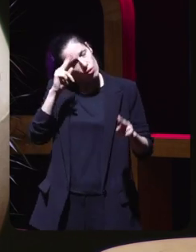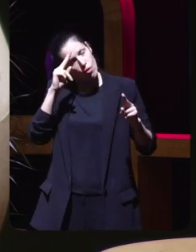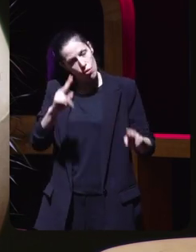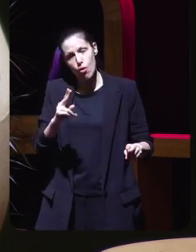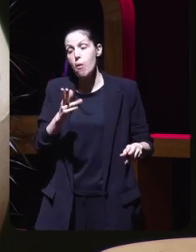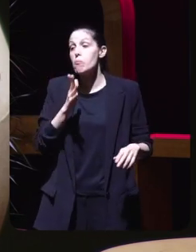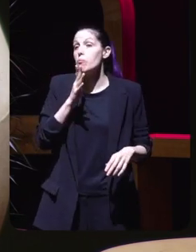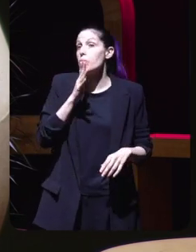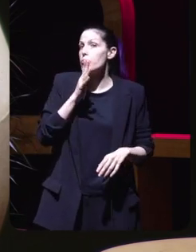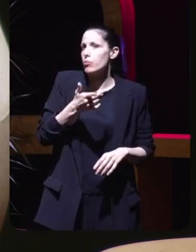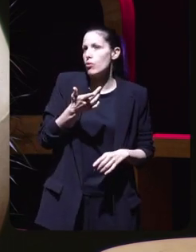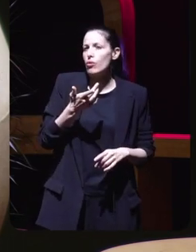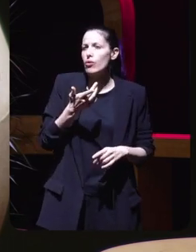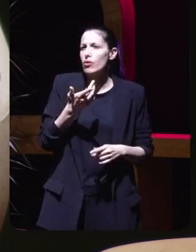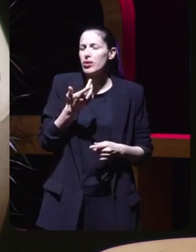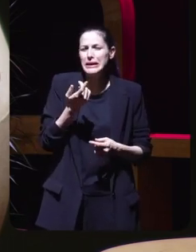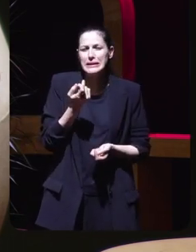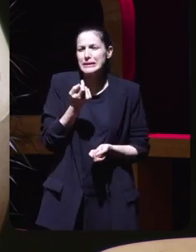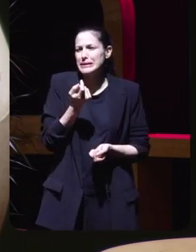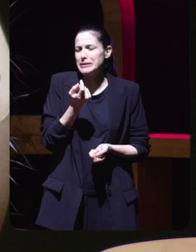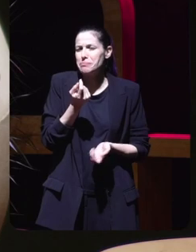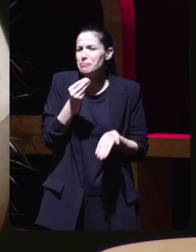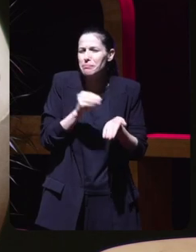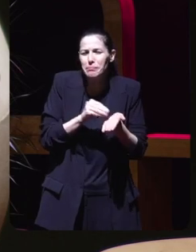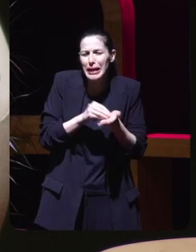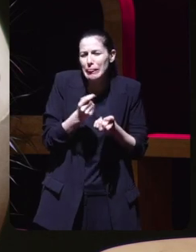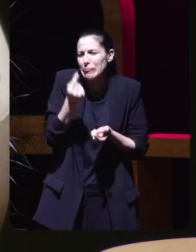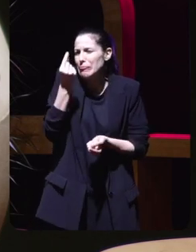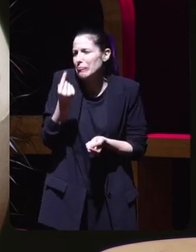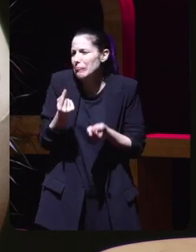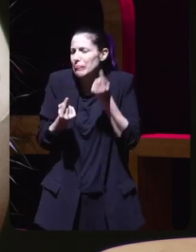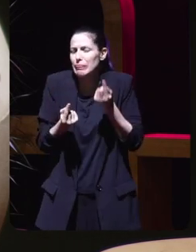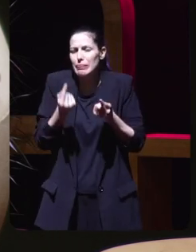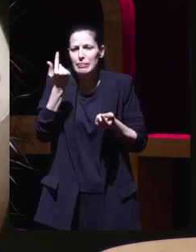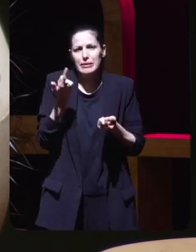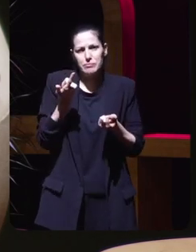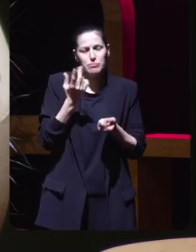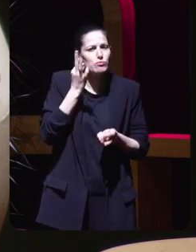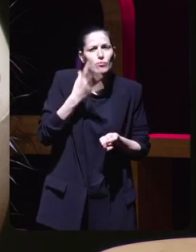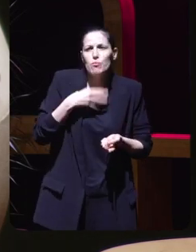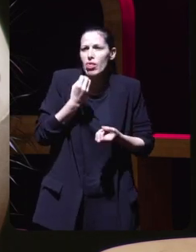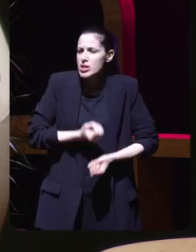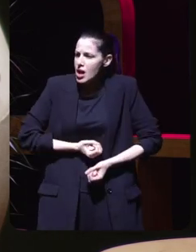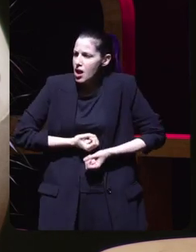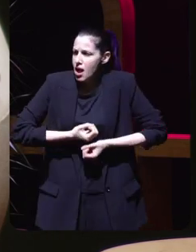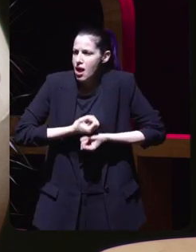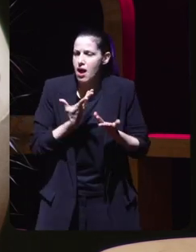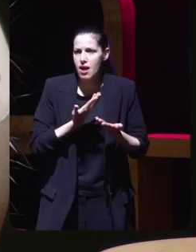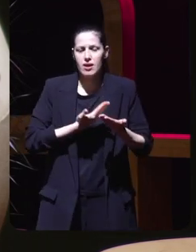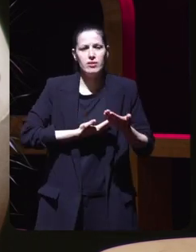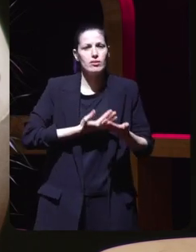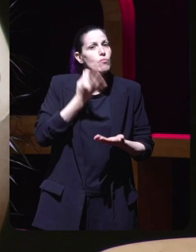muy pocas veces se nos da oportunidad de podernos expresar en un espacio Así es muy organizadistas